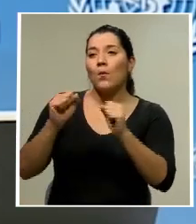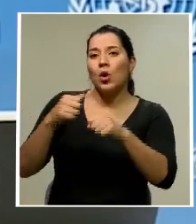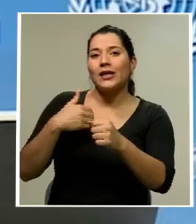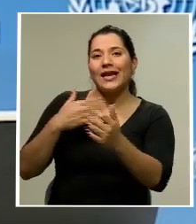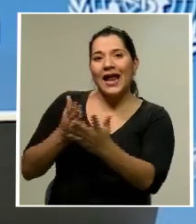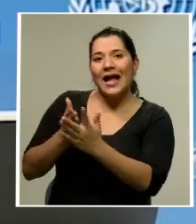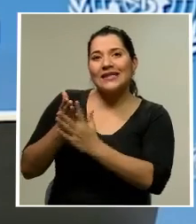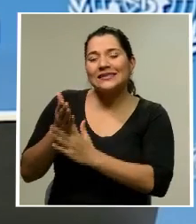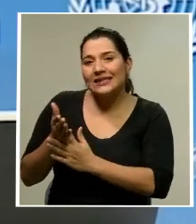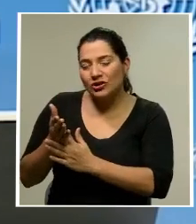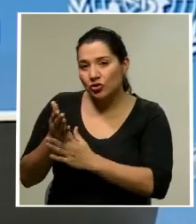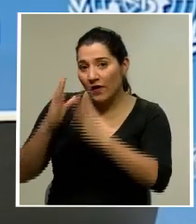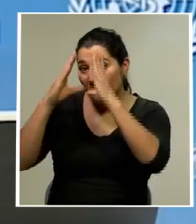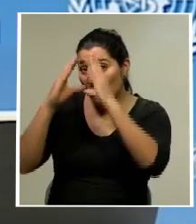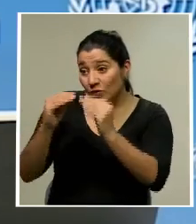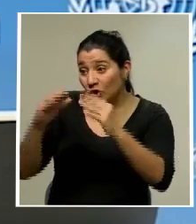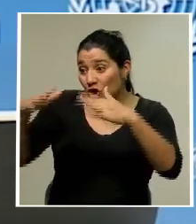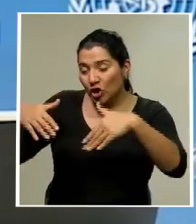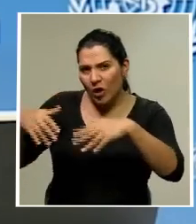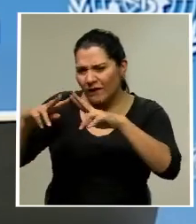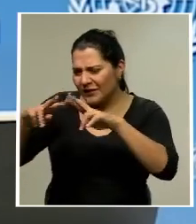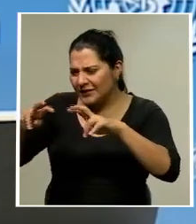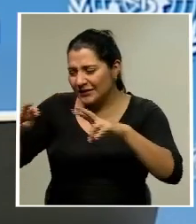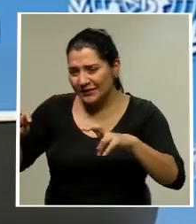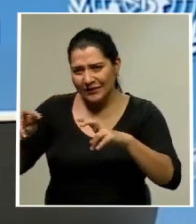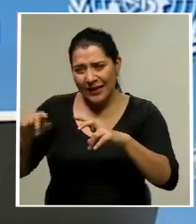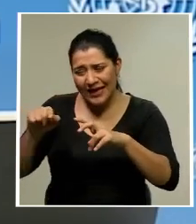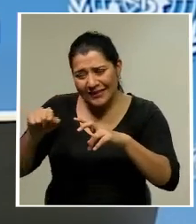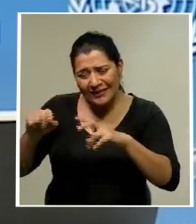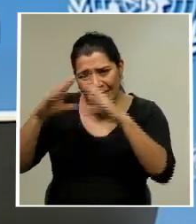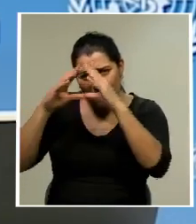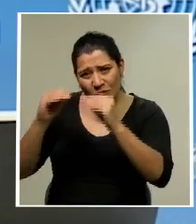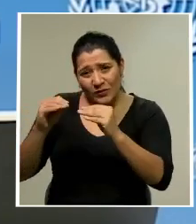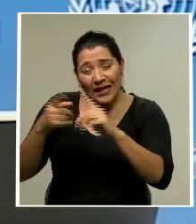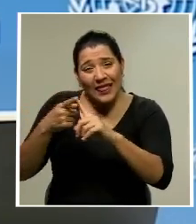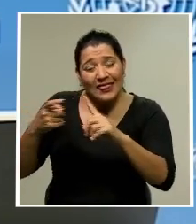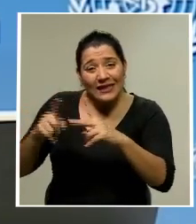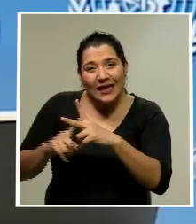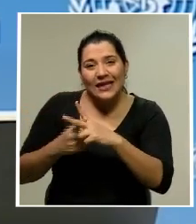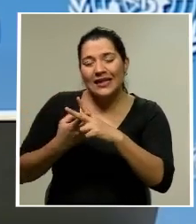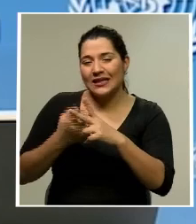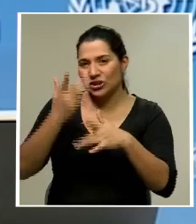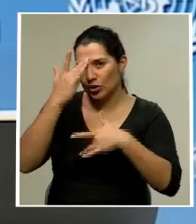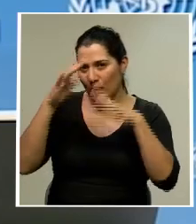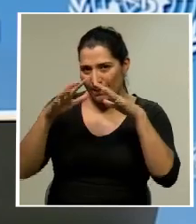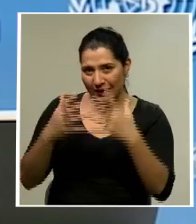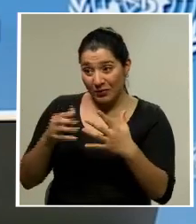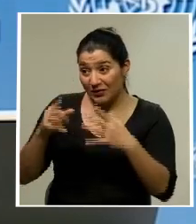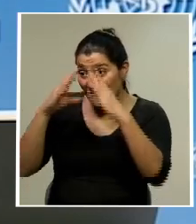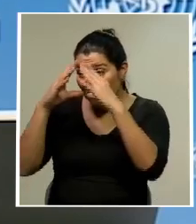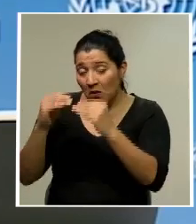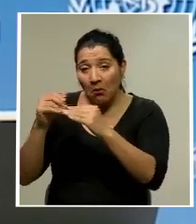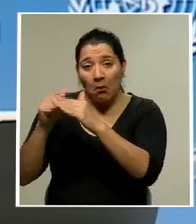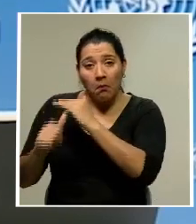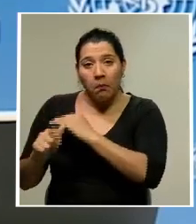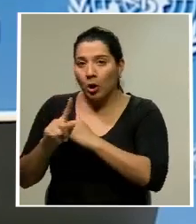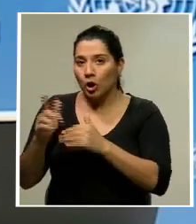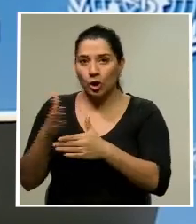sin procesar, especialmente los datos desde el inicio de la pandemia. Los datos sin procesar no se compartieron.